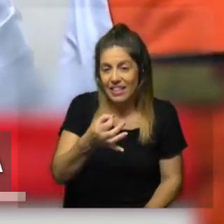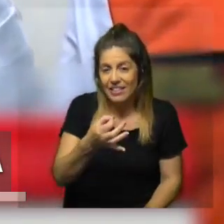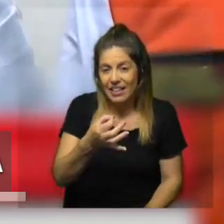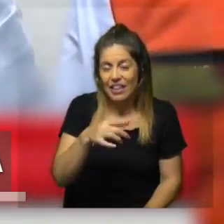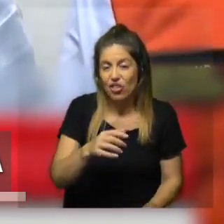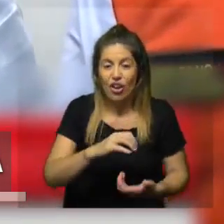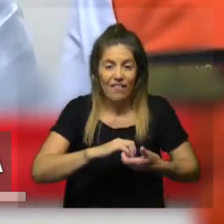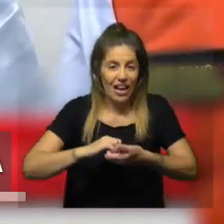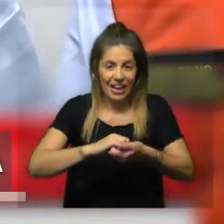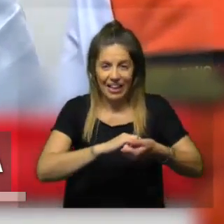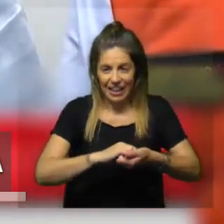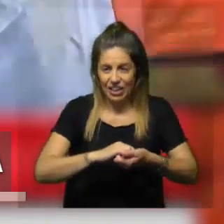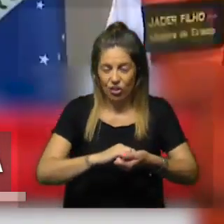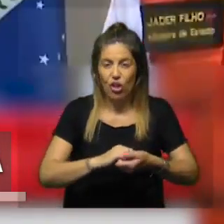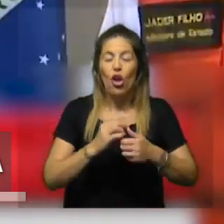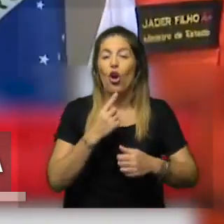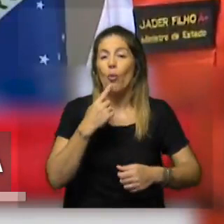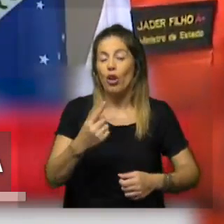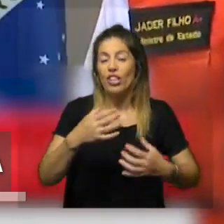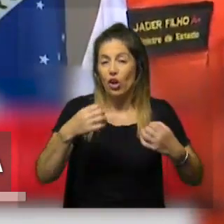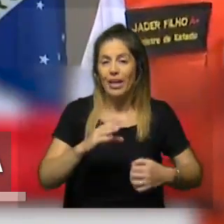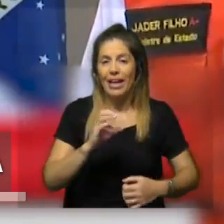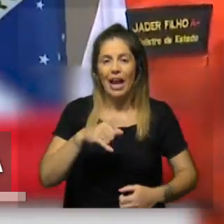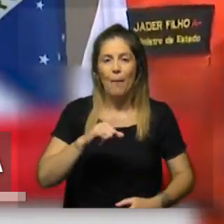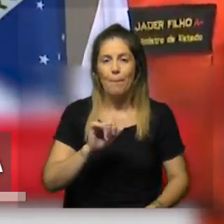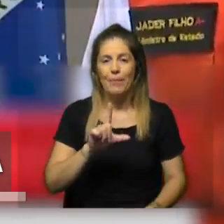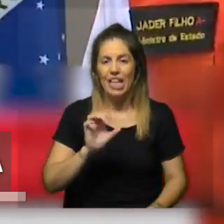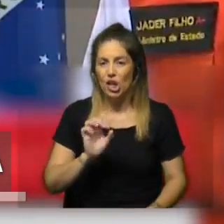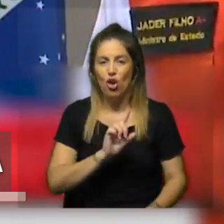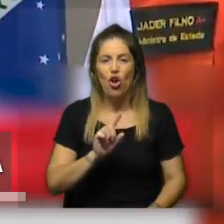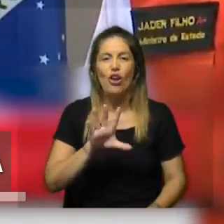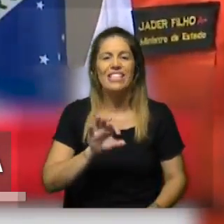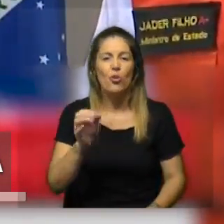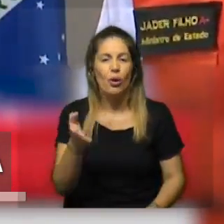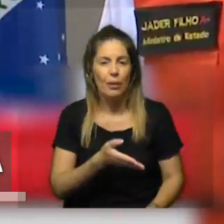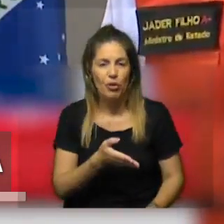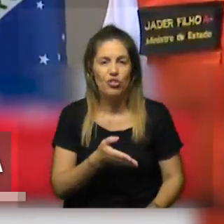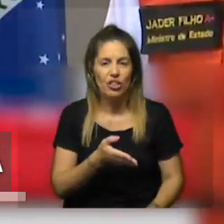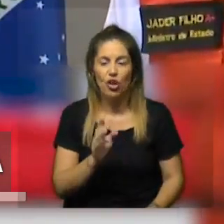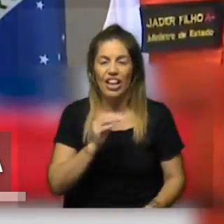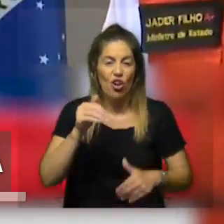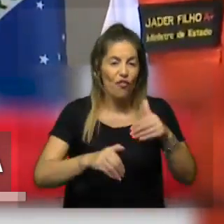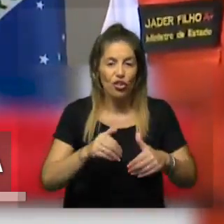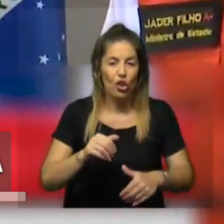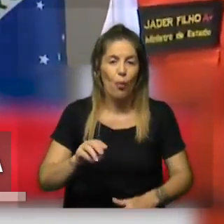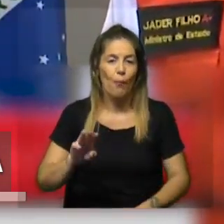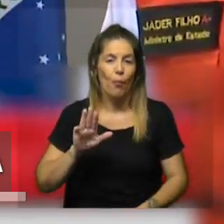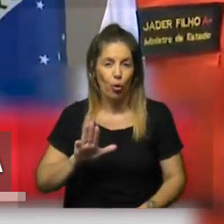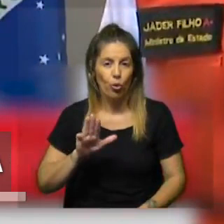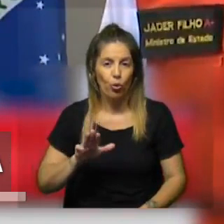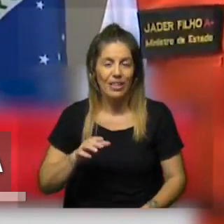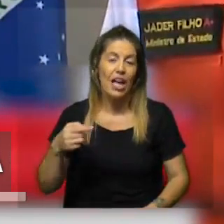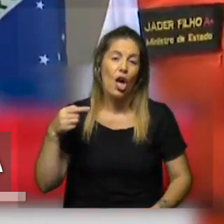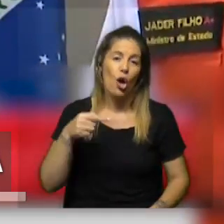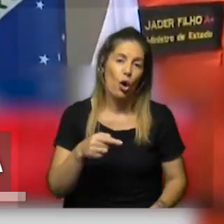se declaran evangélicos. Como lo dijo muy bien Camilo, en realidad no el 50% que no votó por Lula es antipetista,